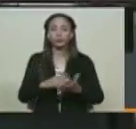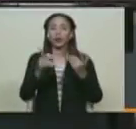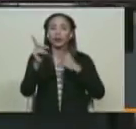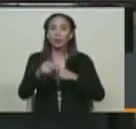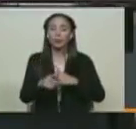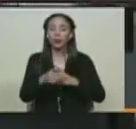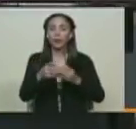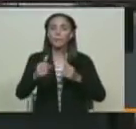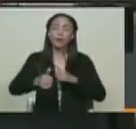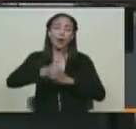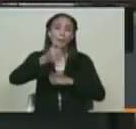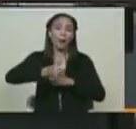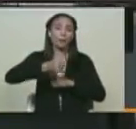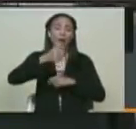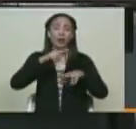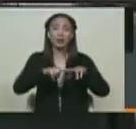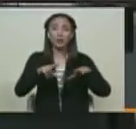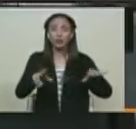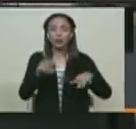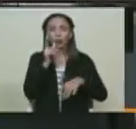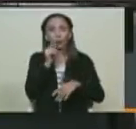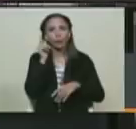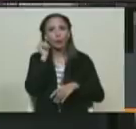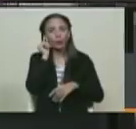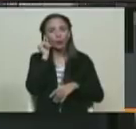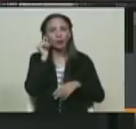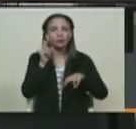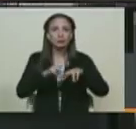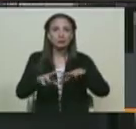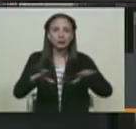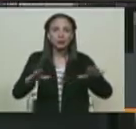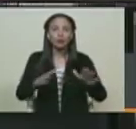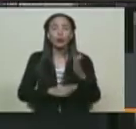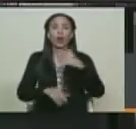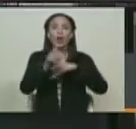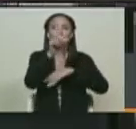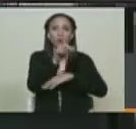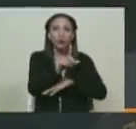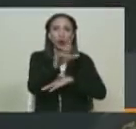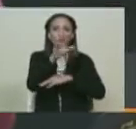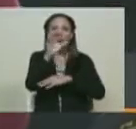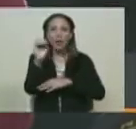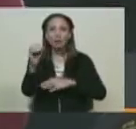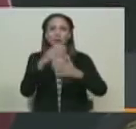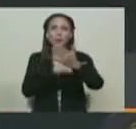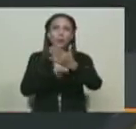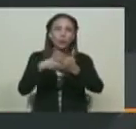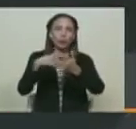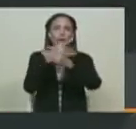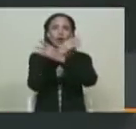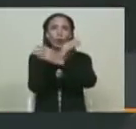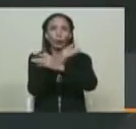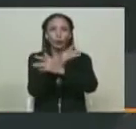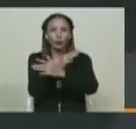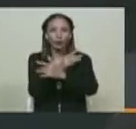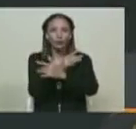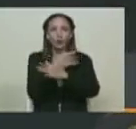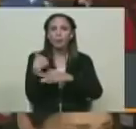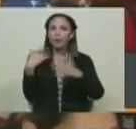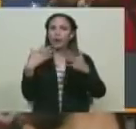Distribuimos además a nuestros niños y niñas por carné de la patria 10 billones de juguetes para la